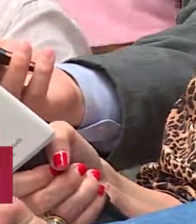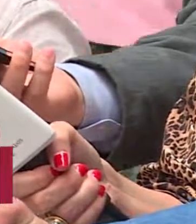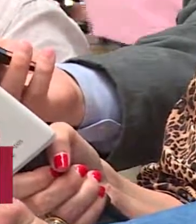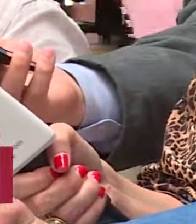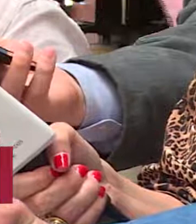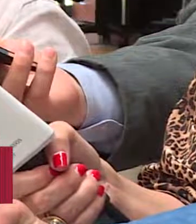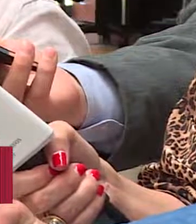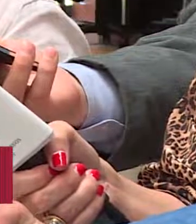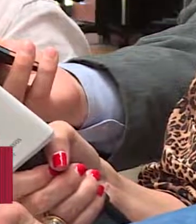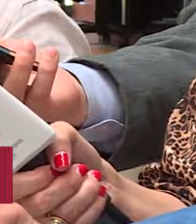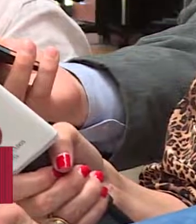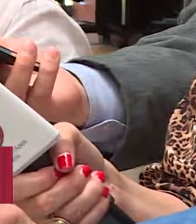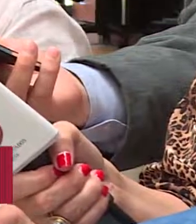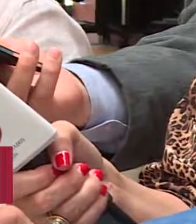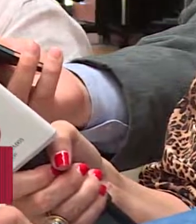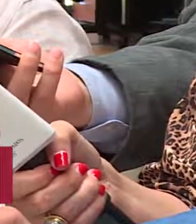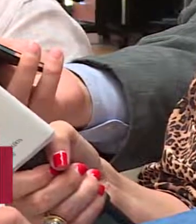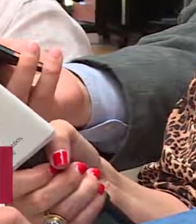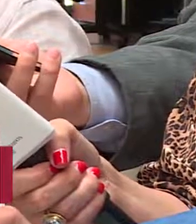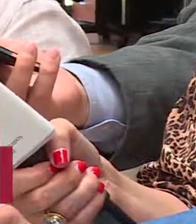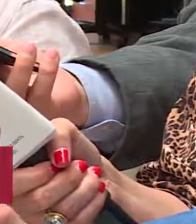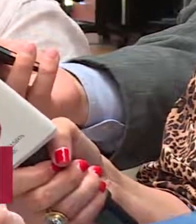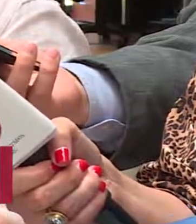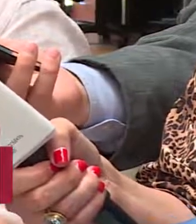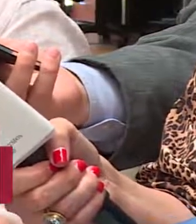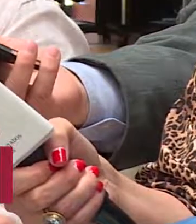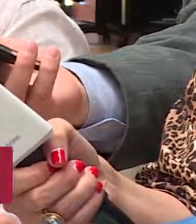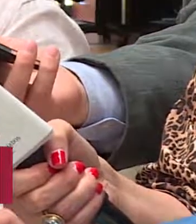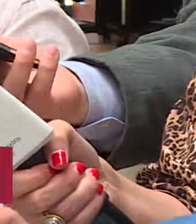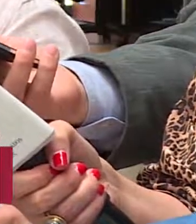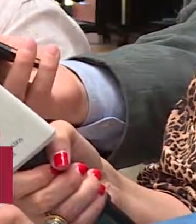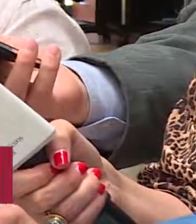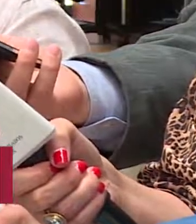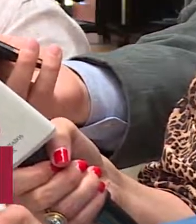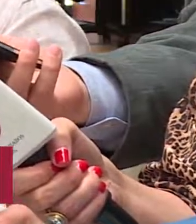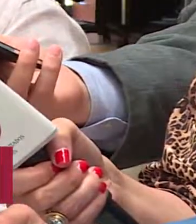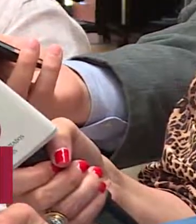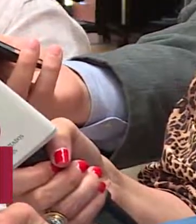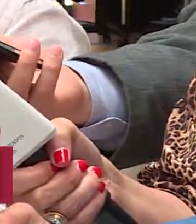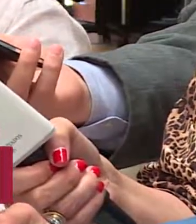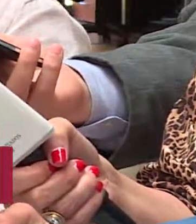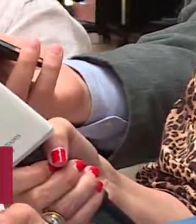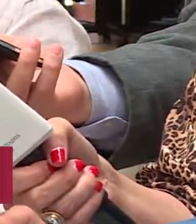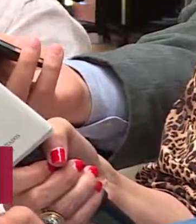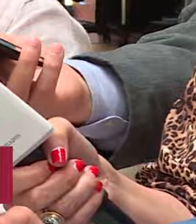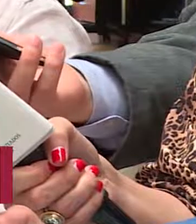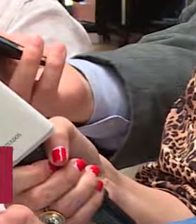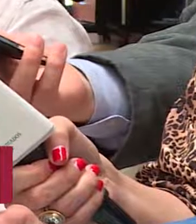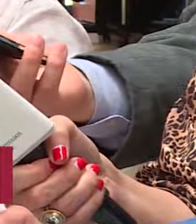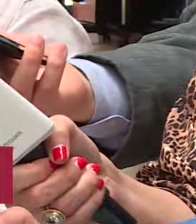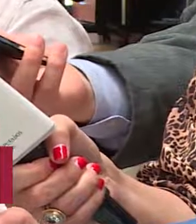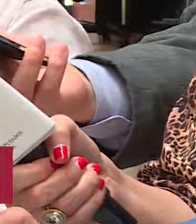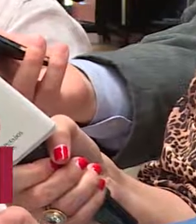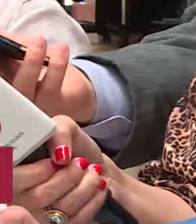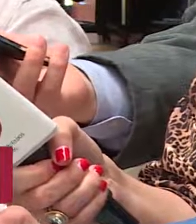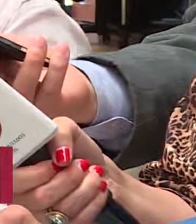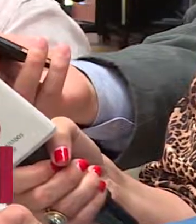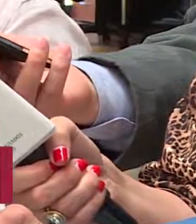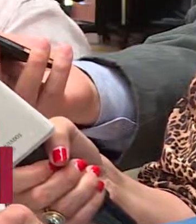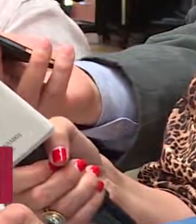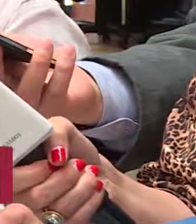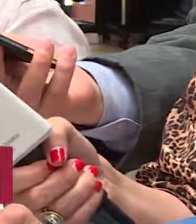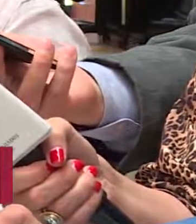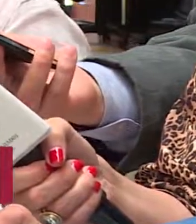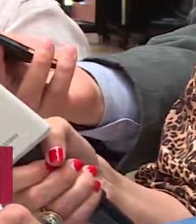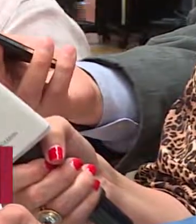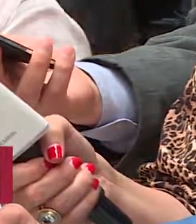significa discriminar o perseguir a las personas por su ideología política, por la etnia a la que pertenecen,